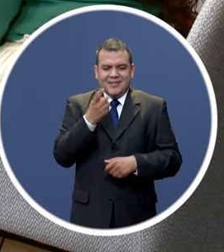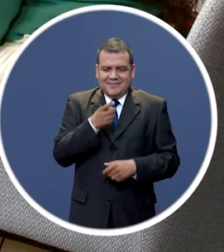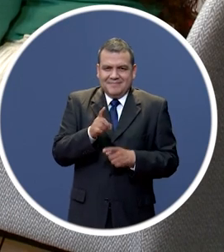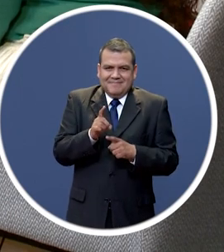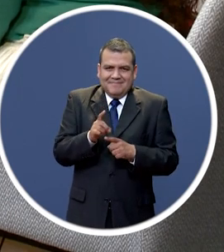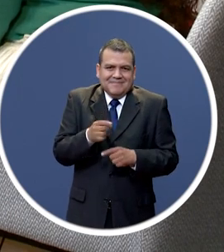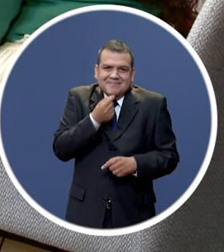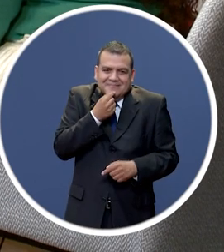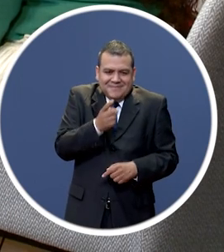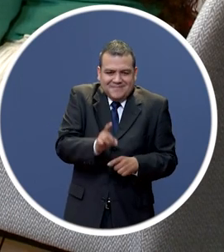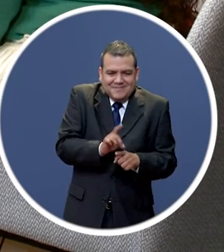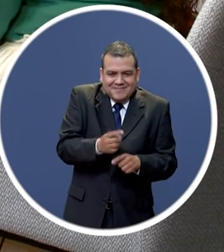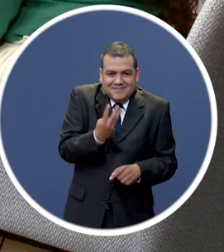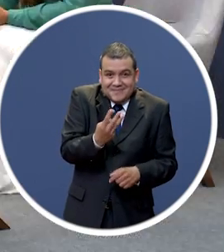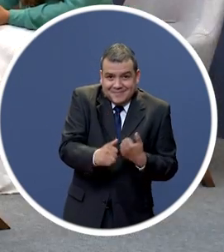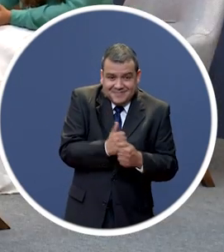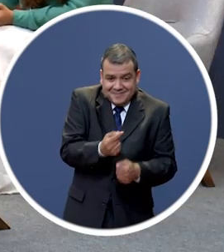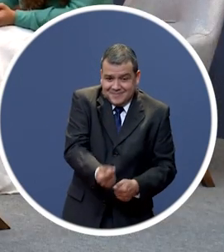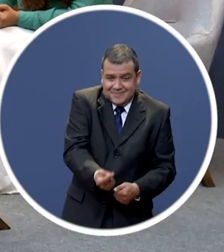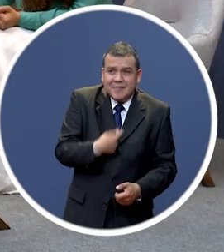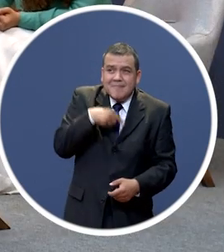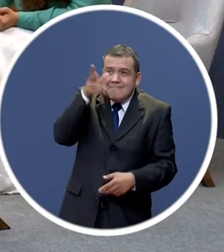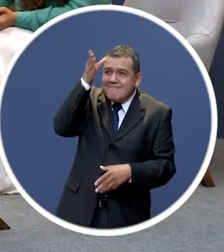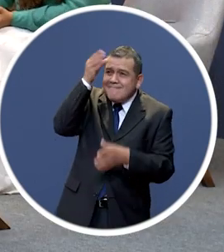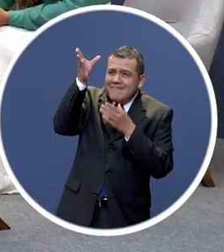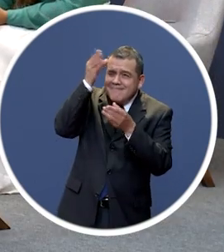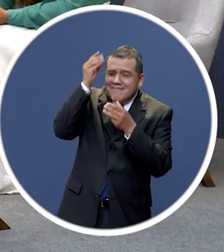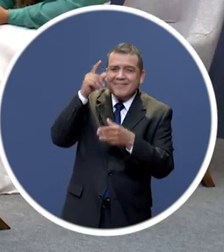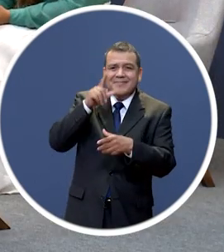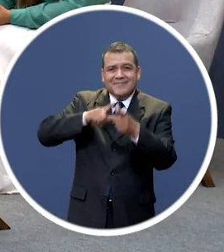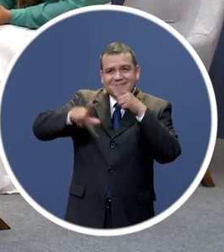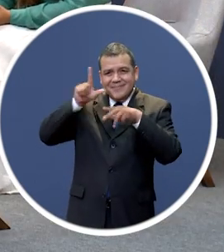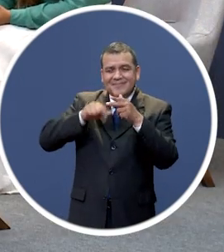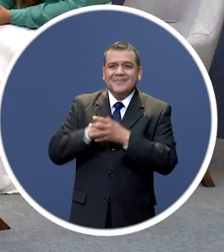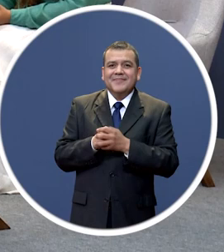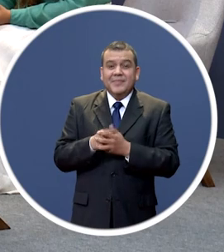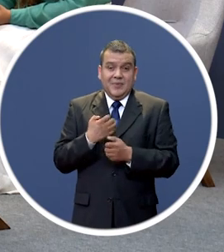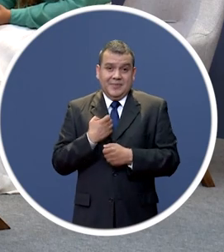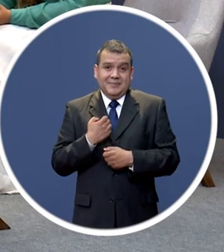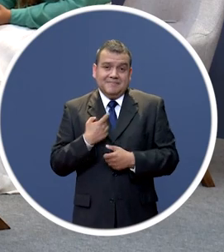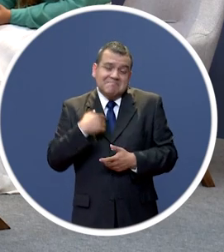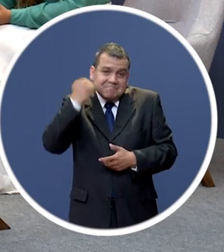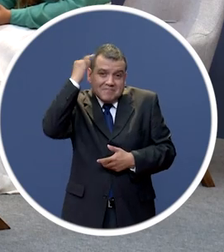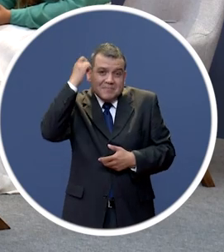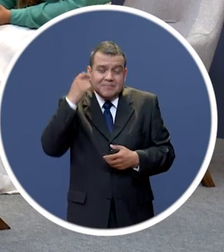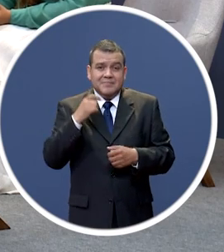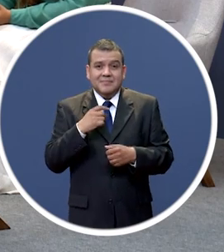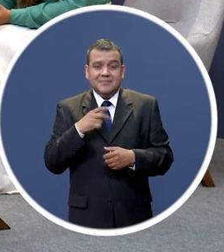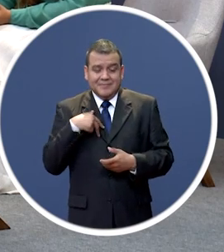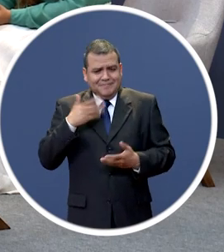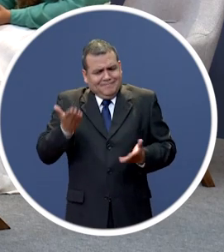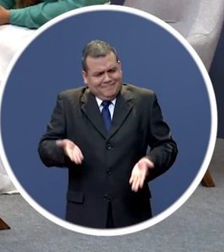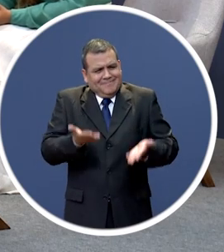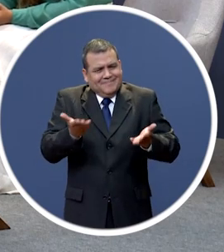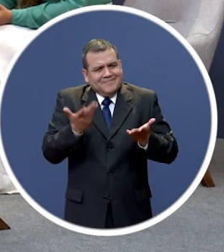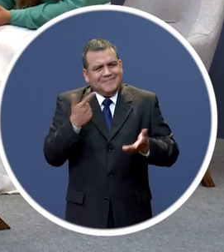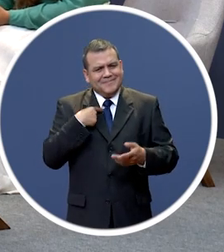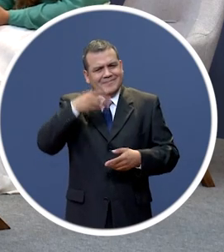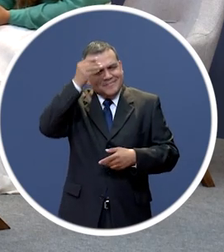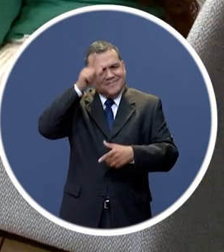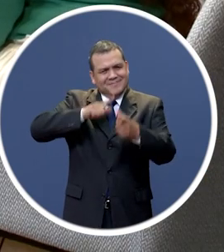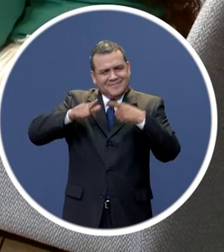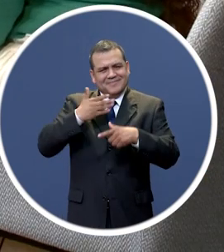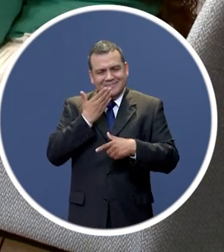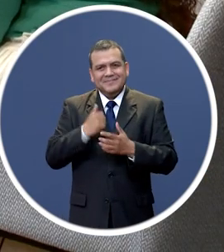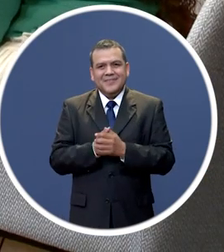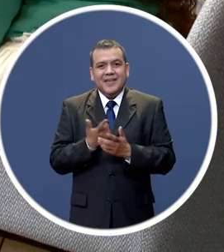los niños desde tres años ya están aprendiendo la lengua de señas. Entonces, pues la idea es fomentar la lengua